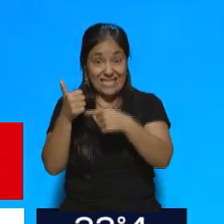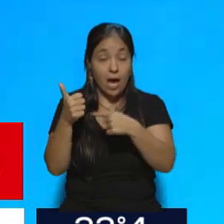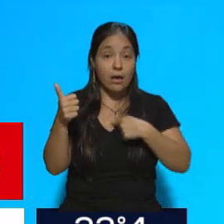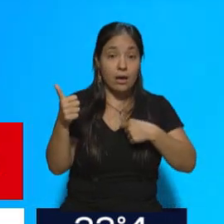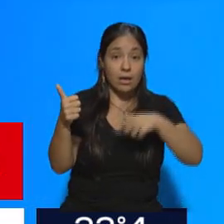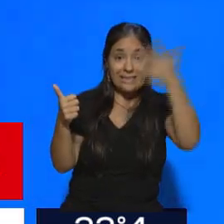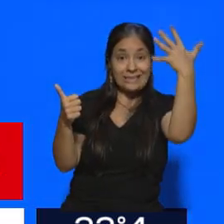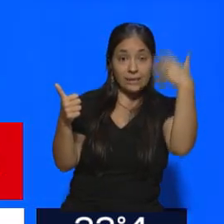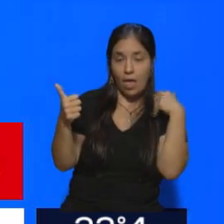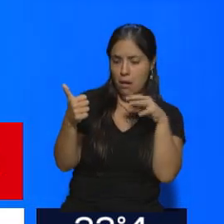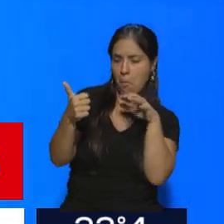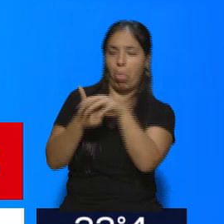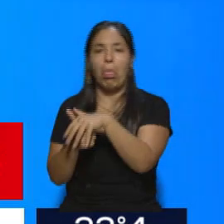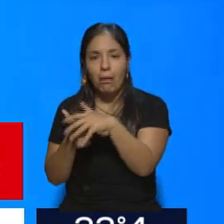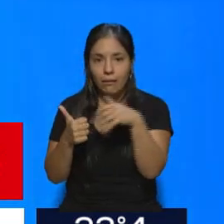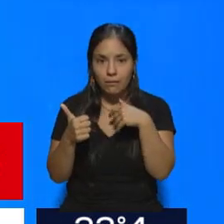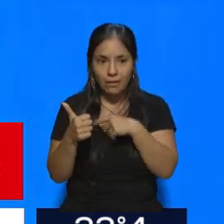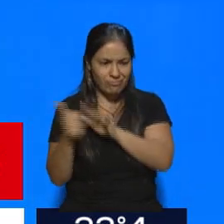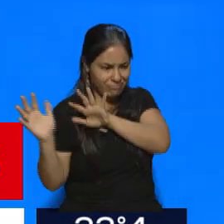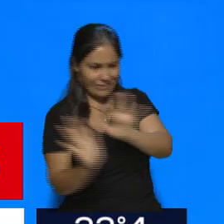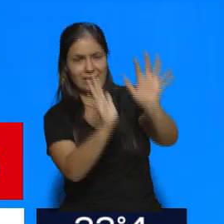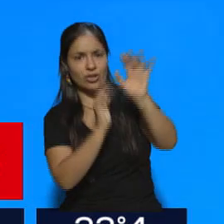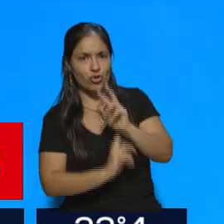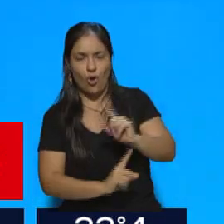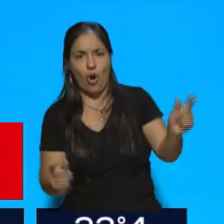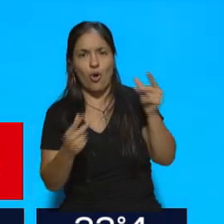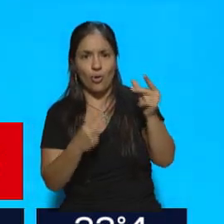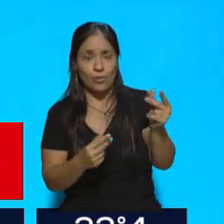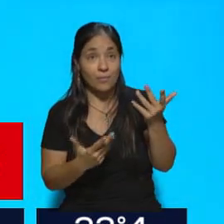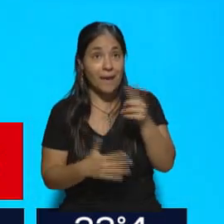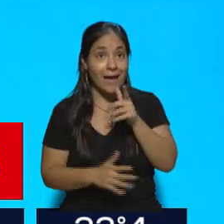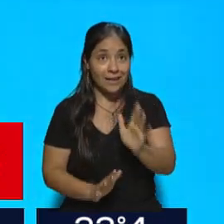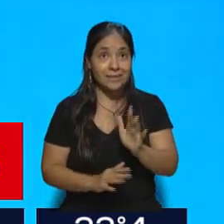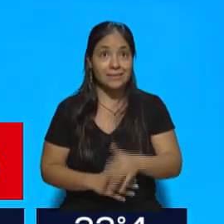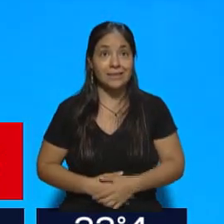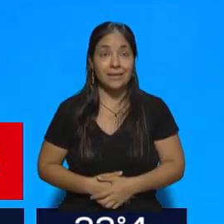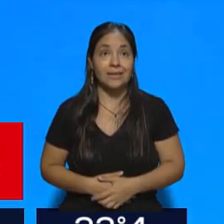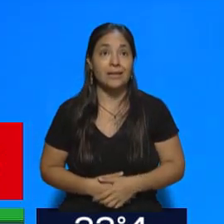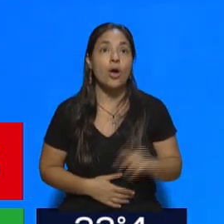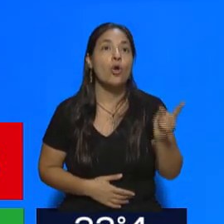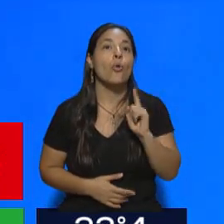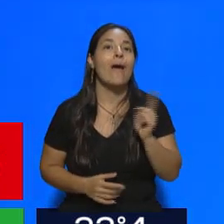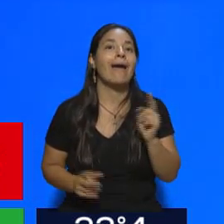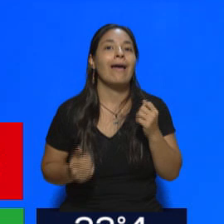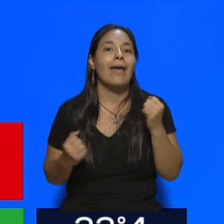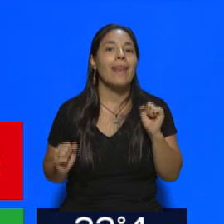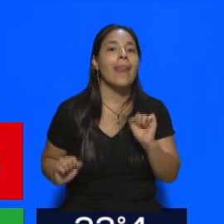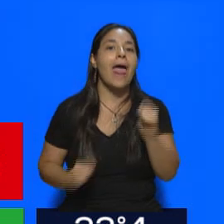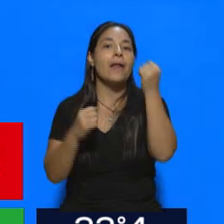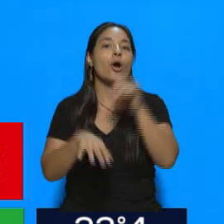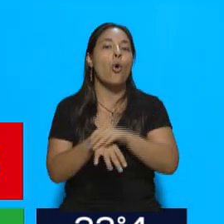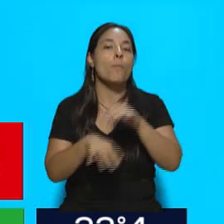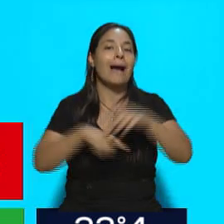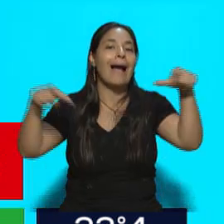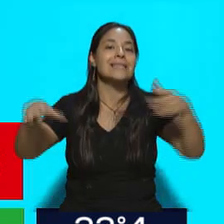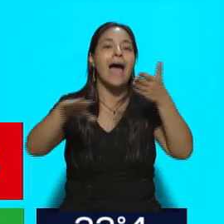del efectivo policial. Entonces el efectivo policial, correte de acá, hombre. Esto no se trata de nervios porque no abran la puerta de un estadio, ¿eh? No,